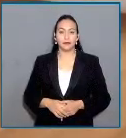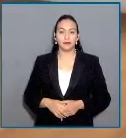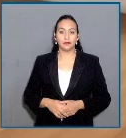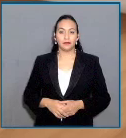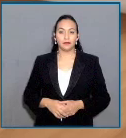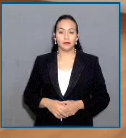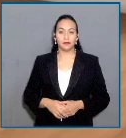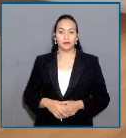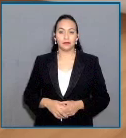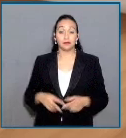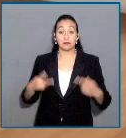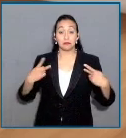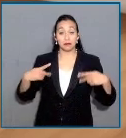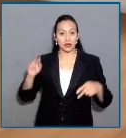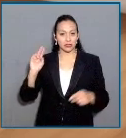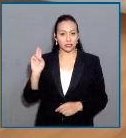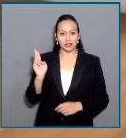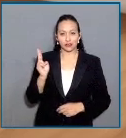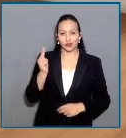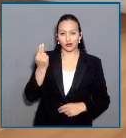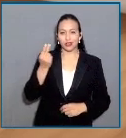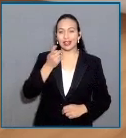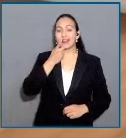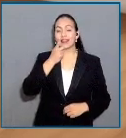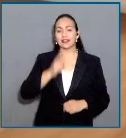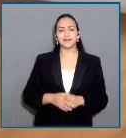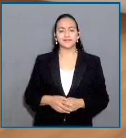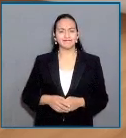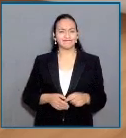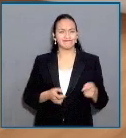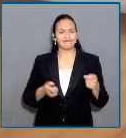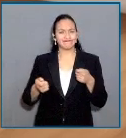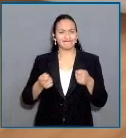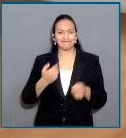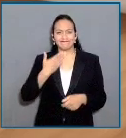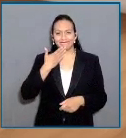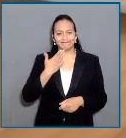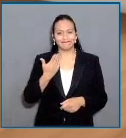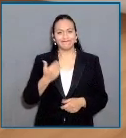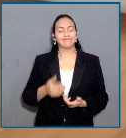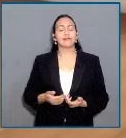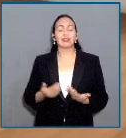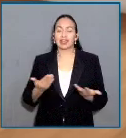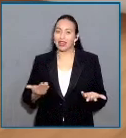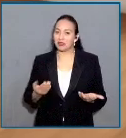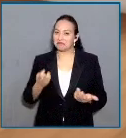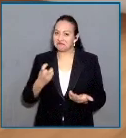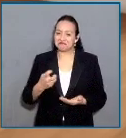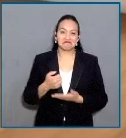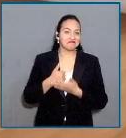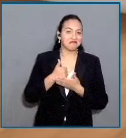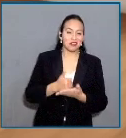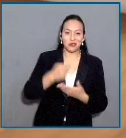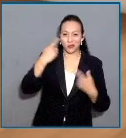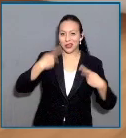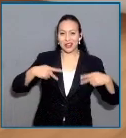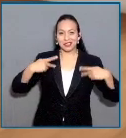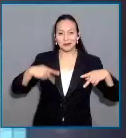Especialista universitario aseguró que la falta de regulación deja en estado de indefensión a las víctimas de robo de